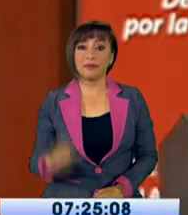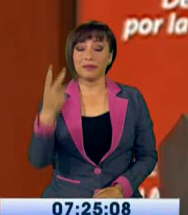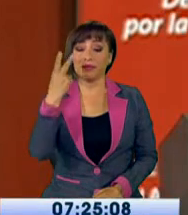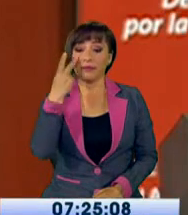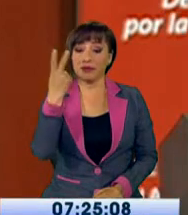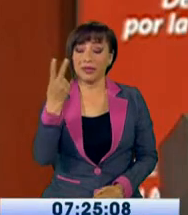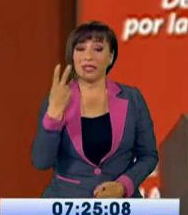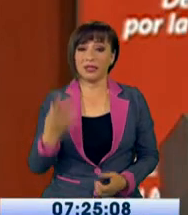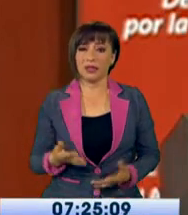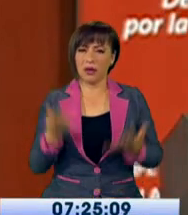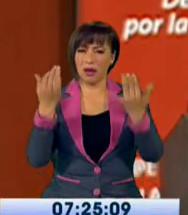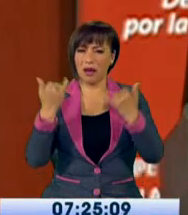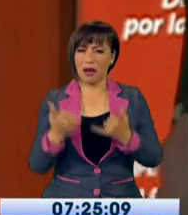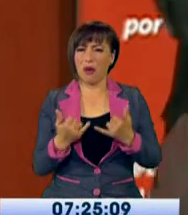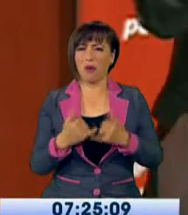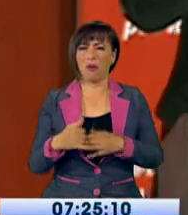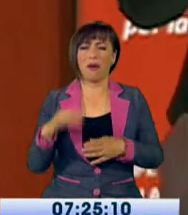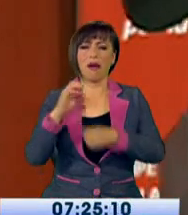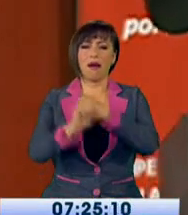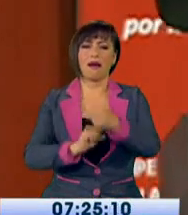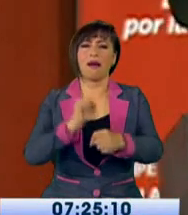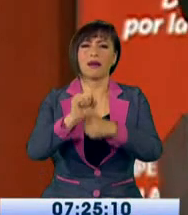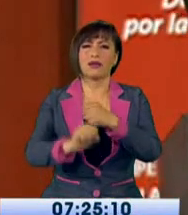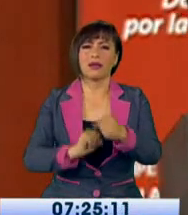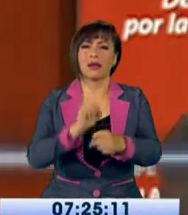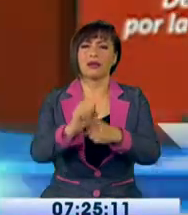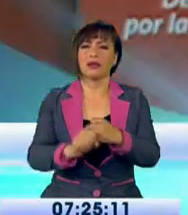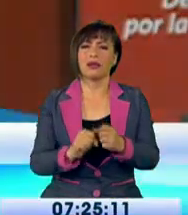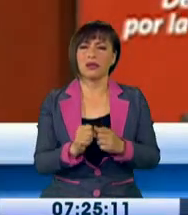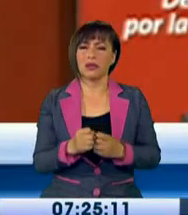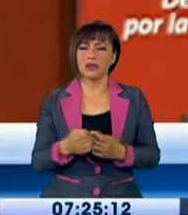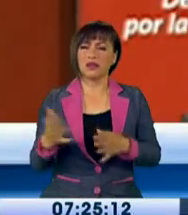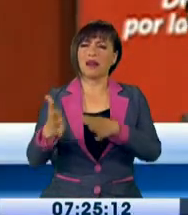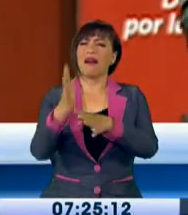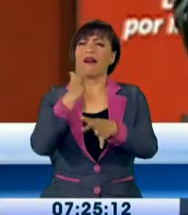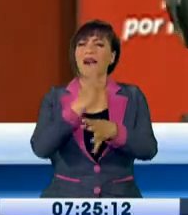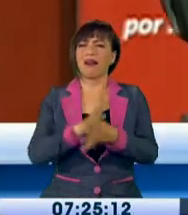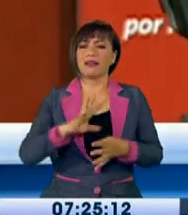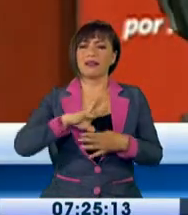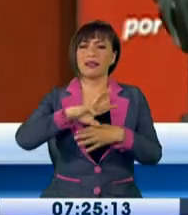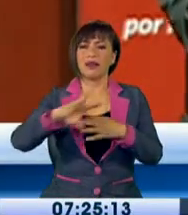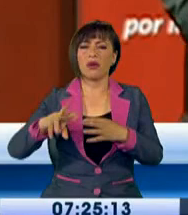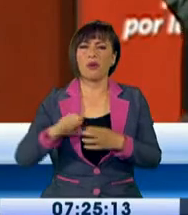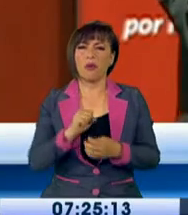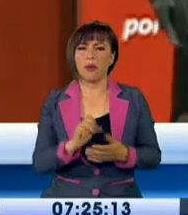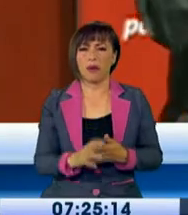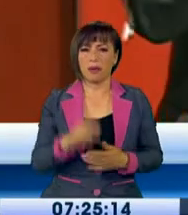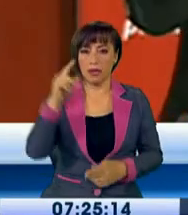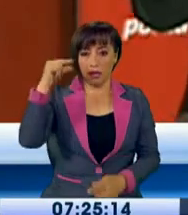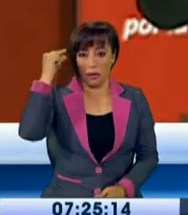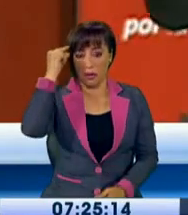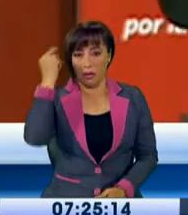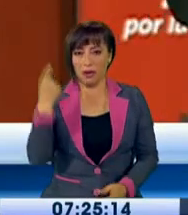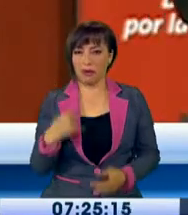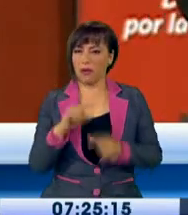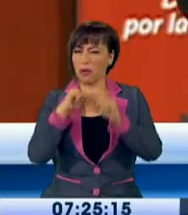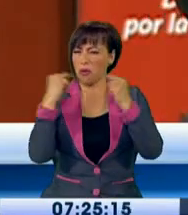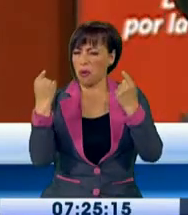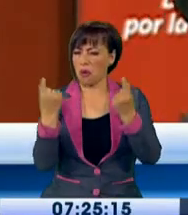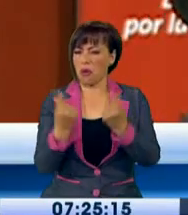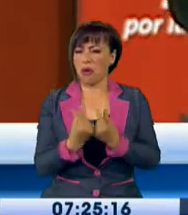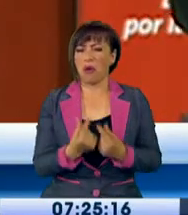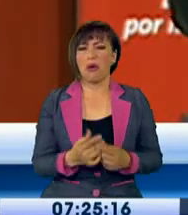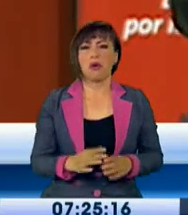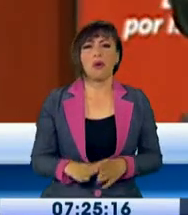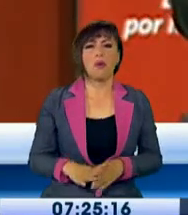últimas décadas es que al que se ha saqueado es al Estado. Y cada supuesta conquista de ciertos grupos sindicales públicos,